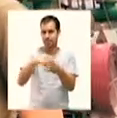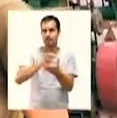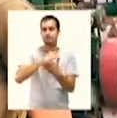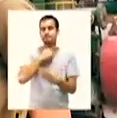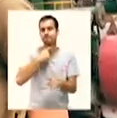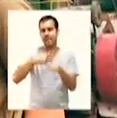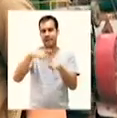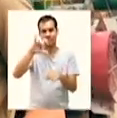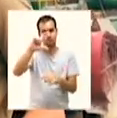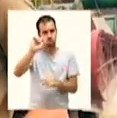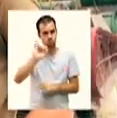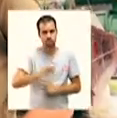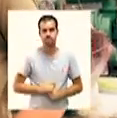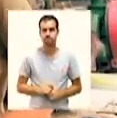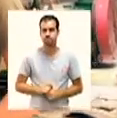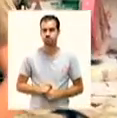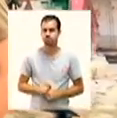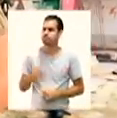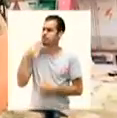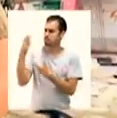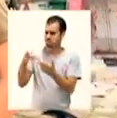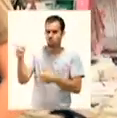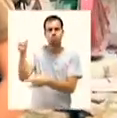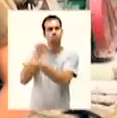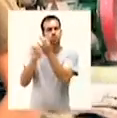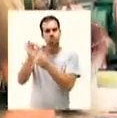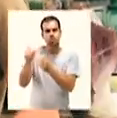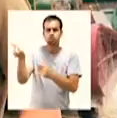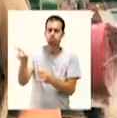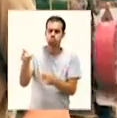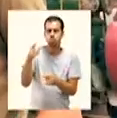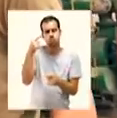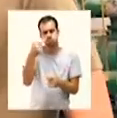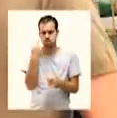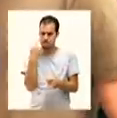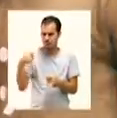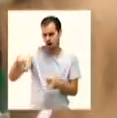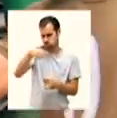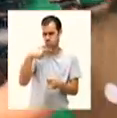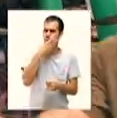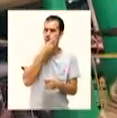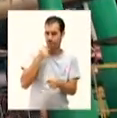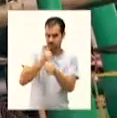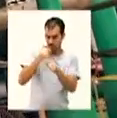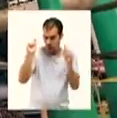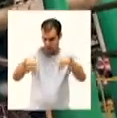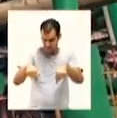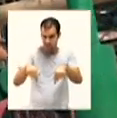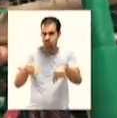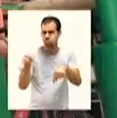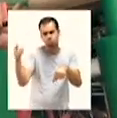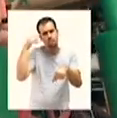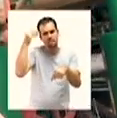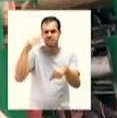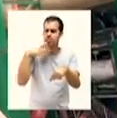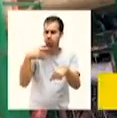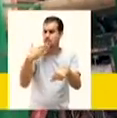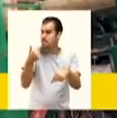espacio y coménteme qué opinión le merece la actitud de los jóvenes que trabajan aquí. Bueno, mucho gusto y es un